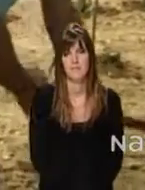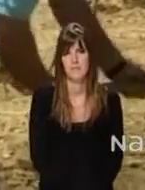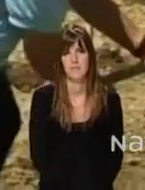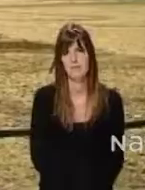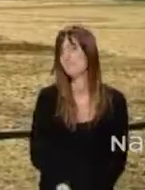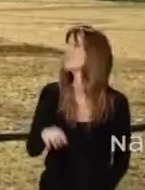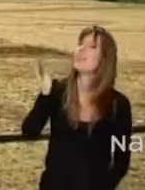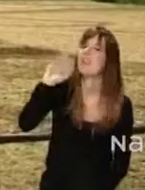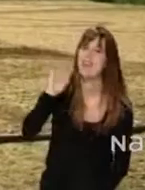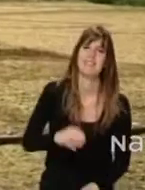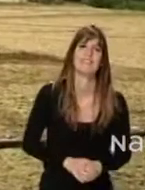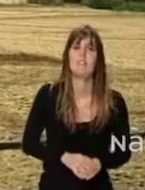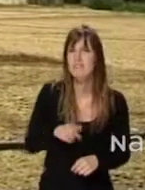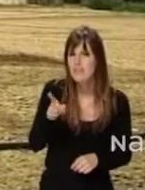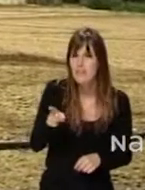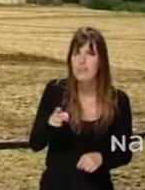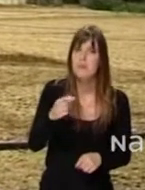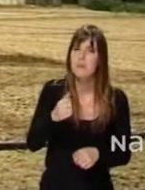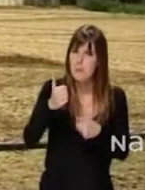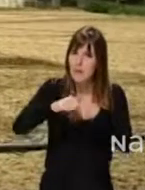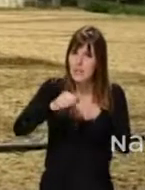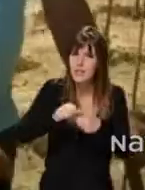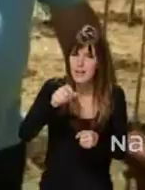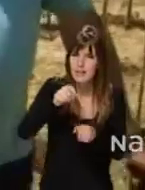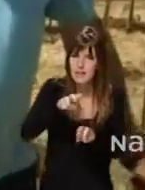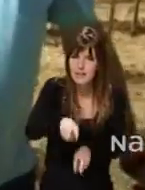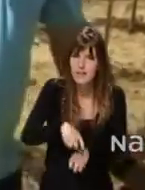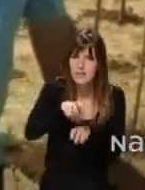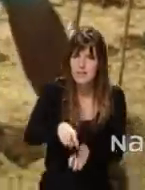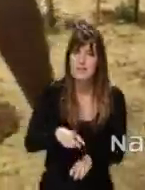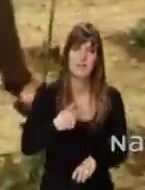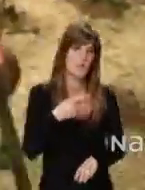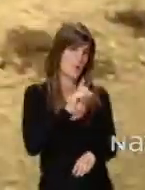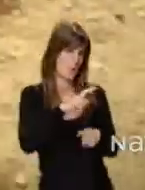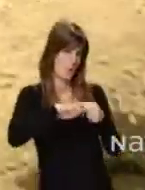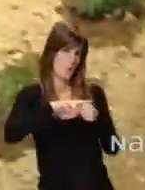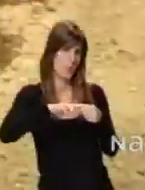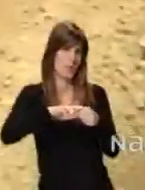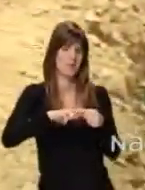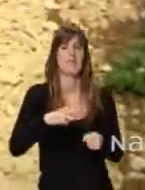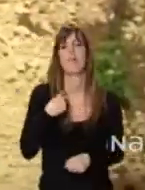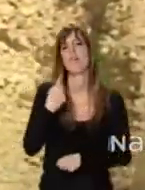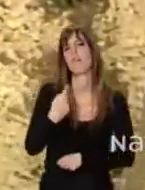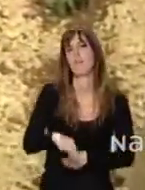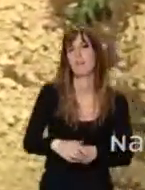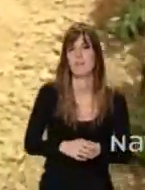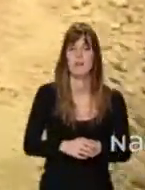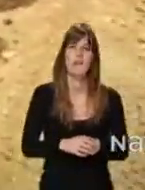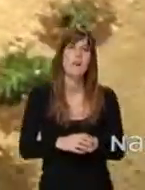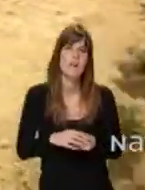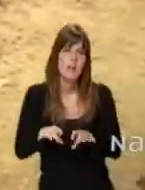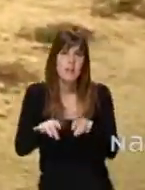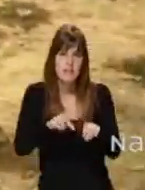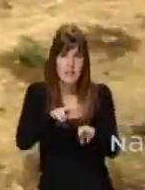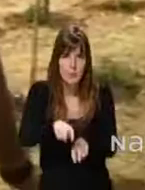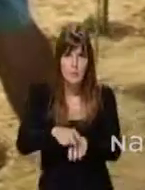Hola, buenas. Hola, buenas. ¿Qué estás, sembrando patatas? Enterrando los tomates. Ah. Moviéndole la tierra para que les